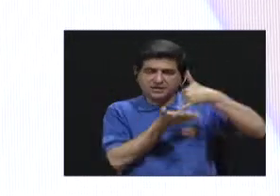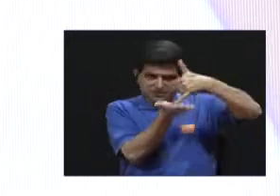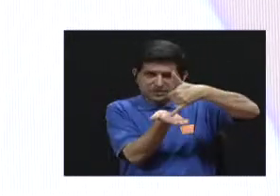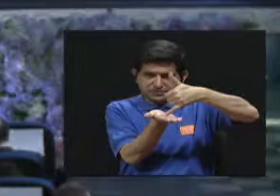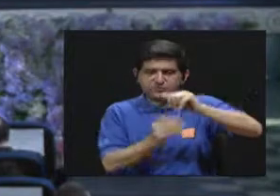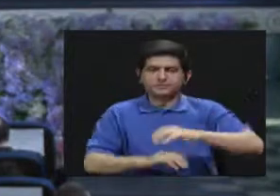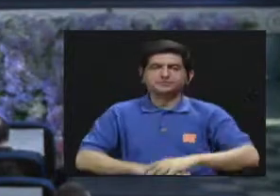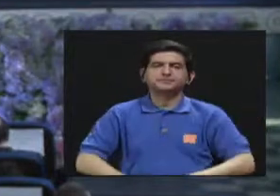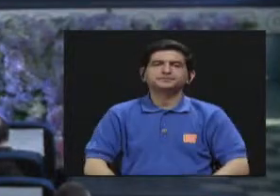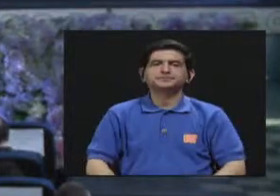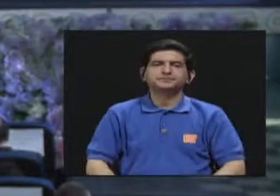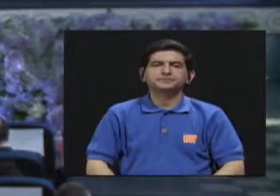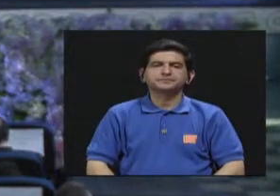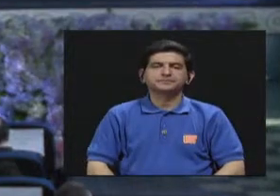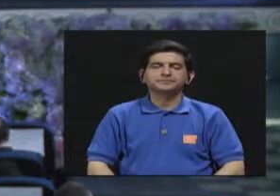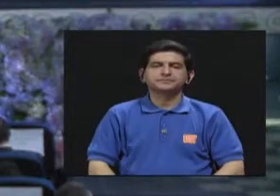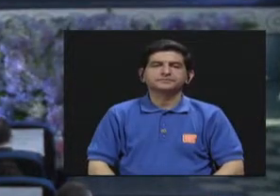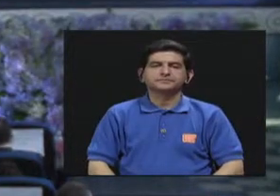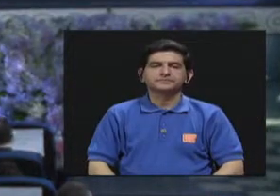de los premios.